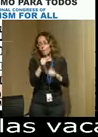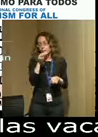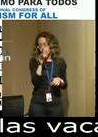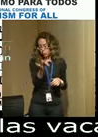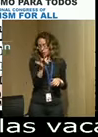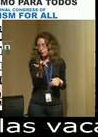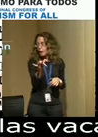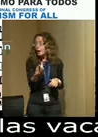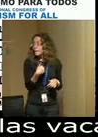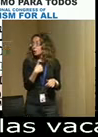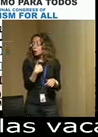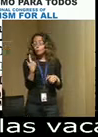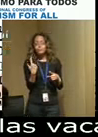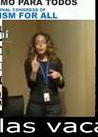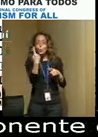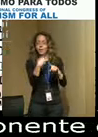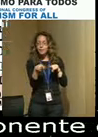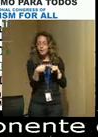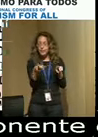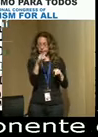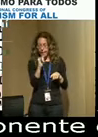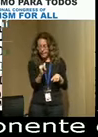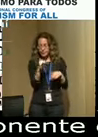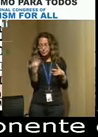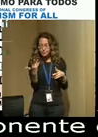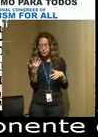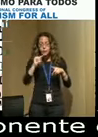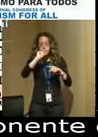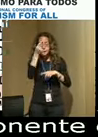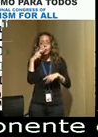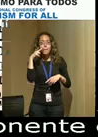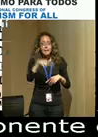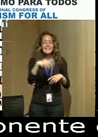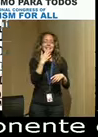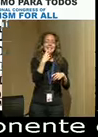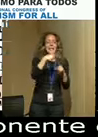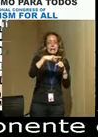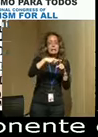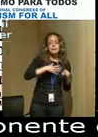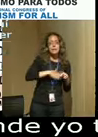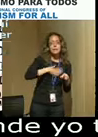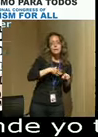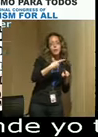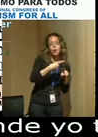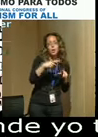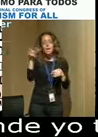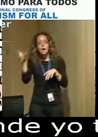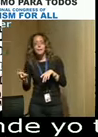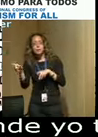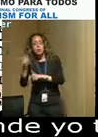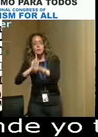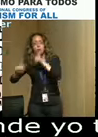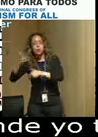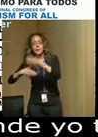una diferencia con respecto a otros trabajos que se han hecho. Es, primero, ver si ese nivel de satisfacción satisfacción es diferente con respecto a la persona que viaja, si es